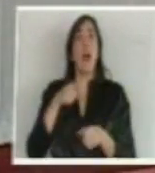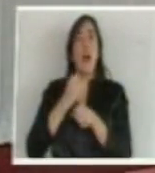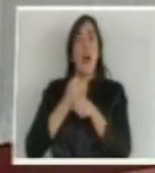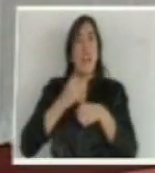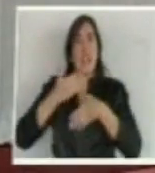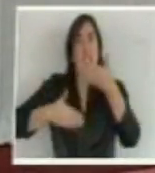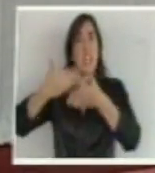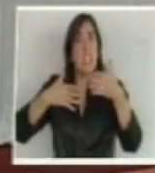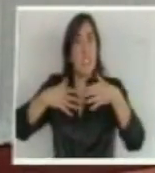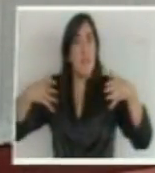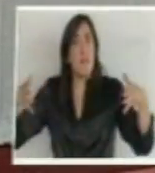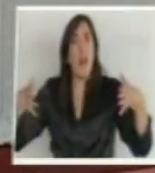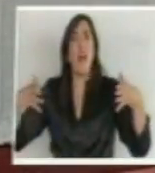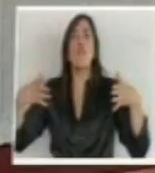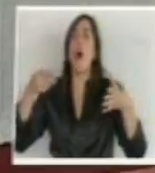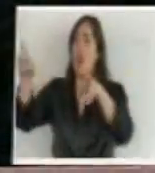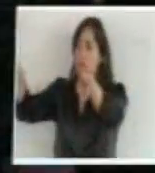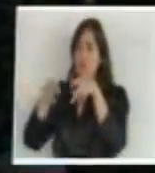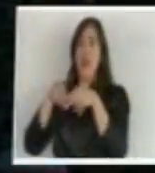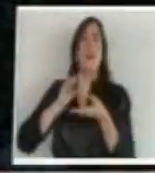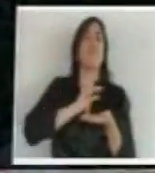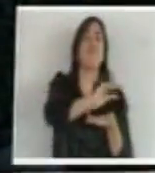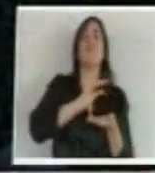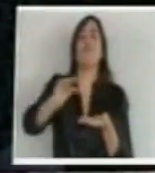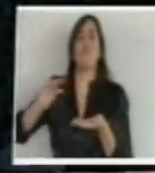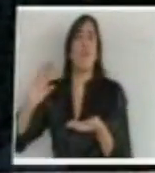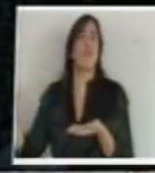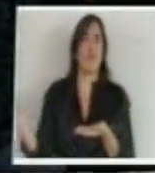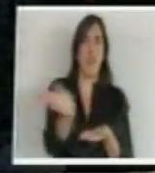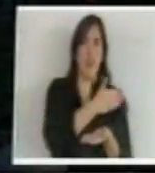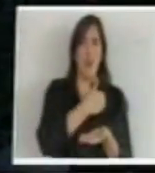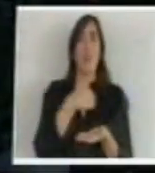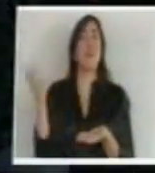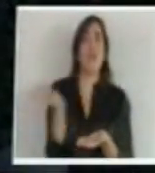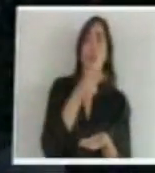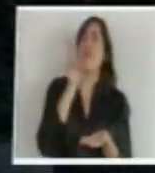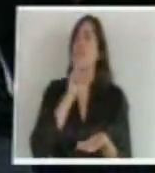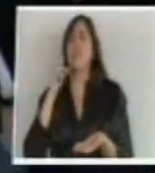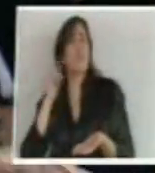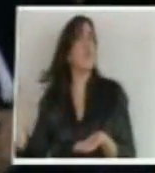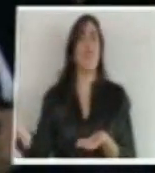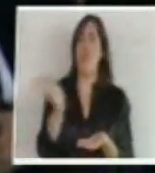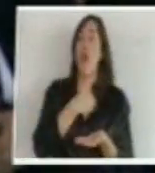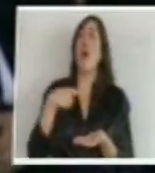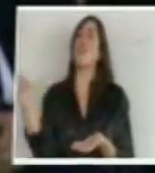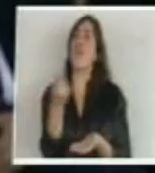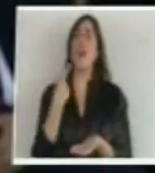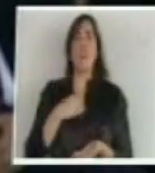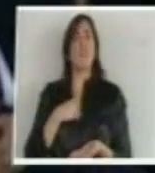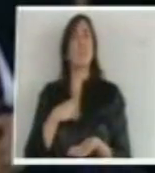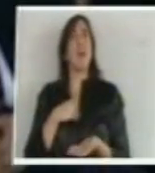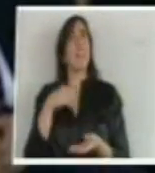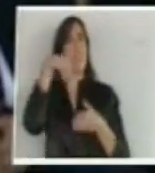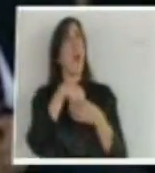la redistribución del ingreso para que pueda llegar a todos y todos se sientan parte de esta